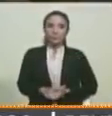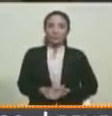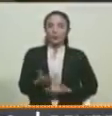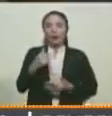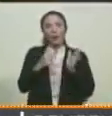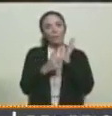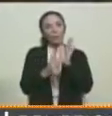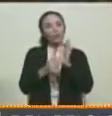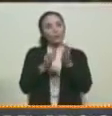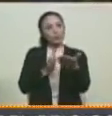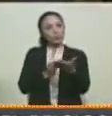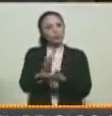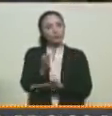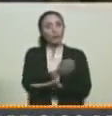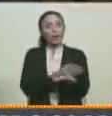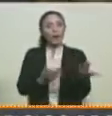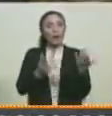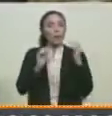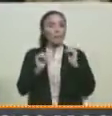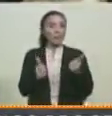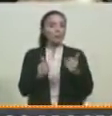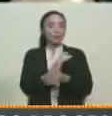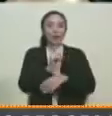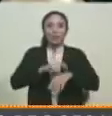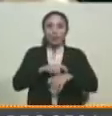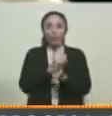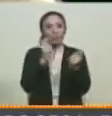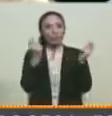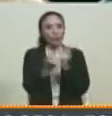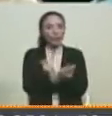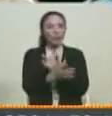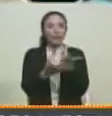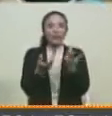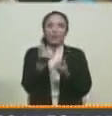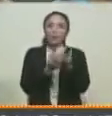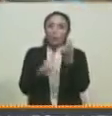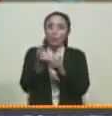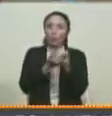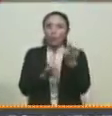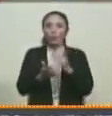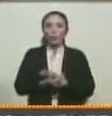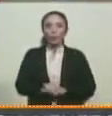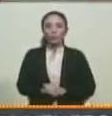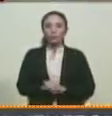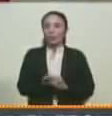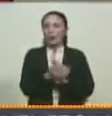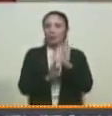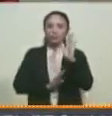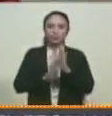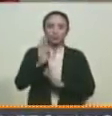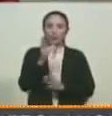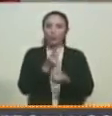rumbo de un nuevo comienzo económico, de un nuevo modelo económico a fondo.